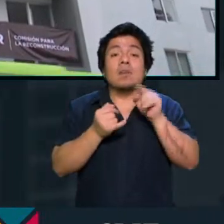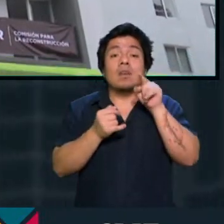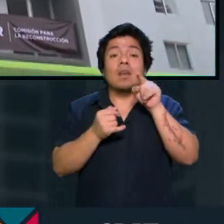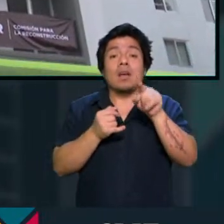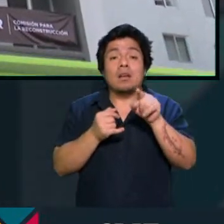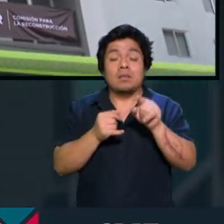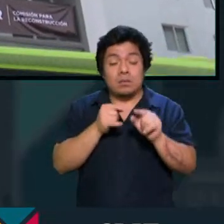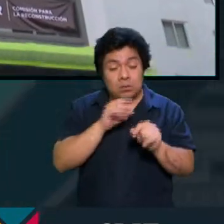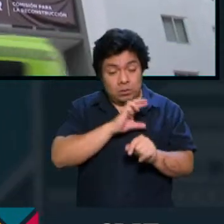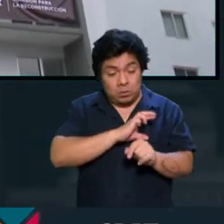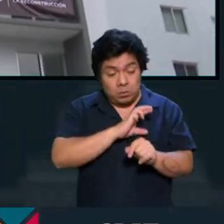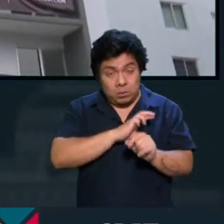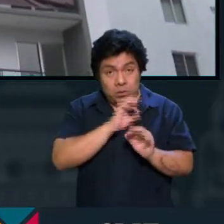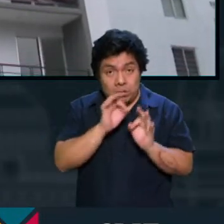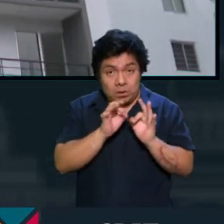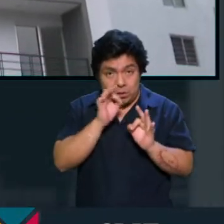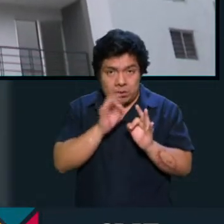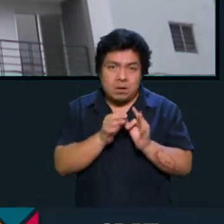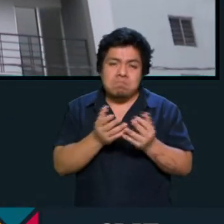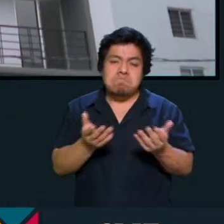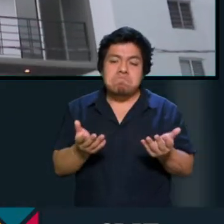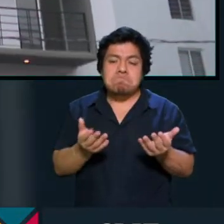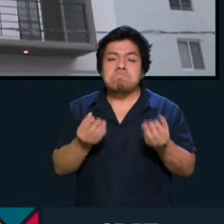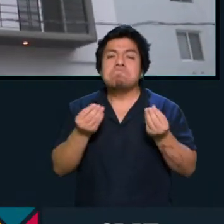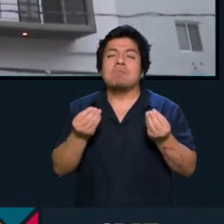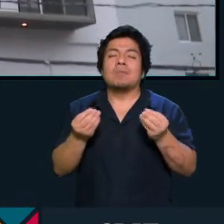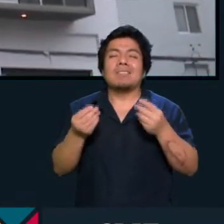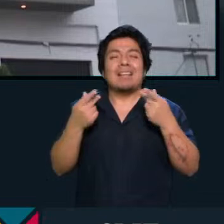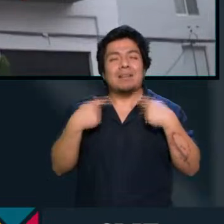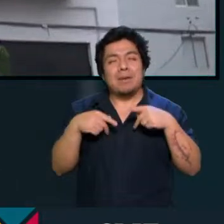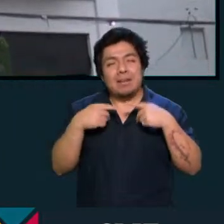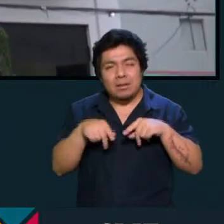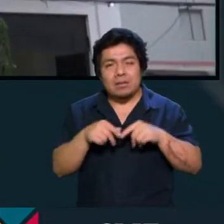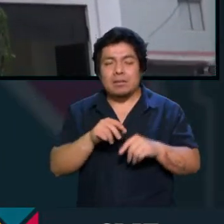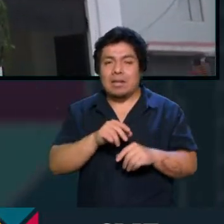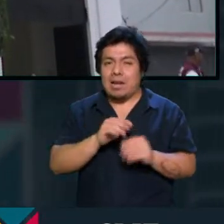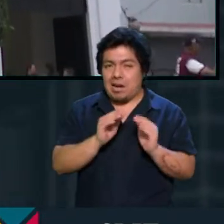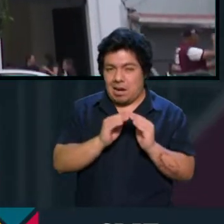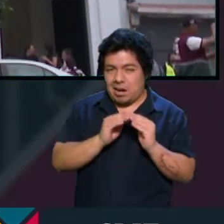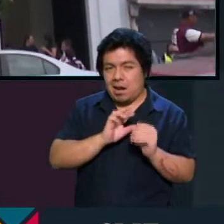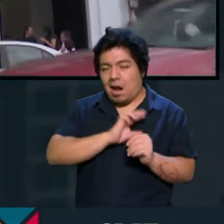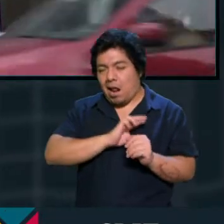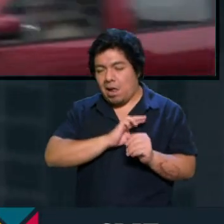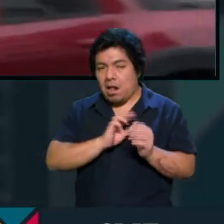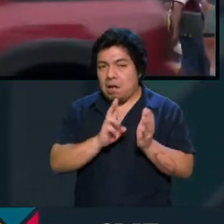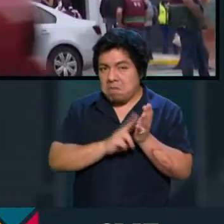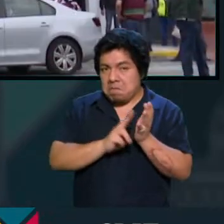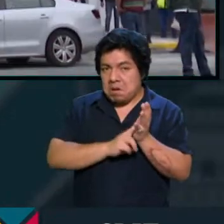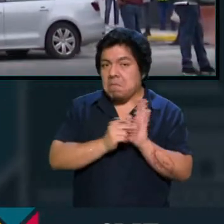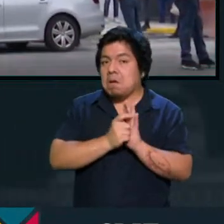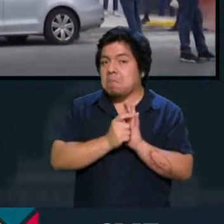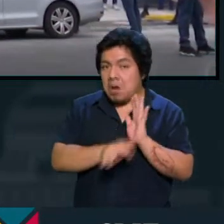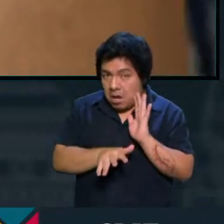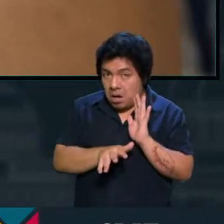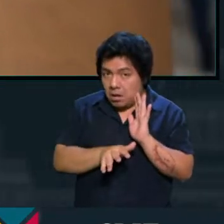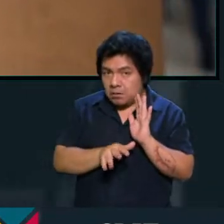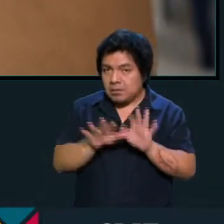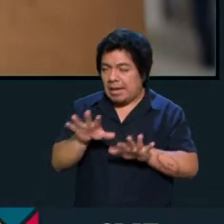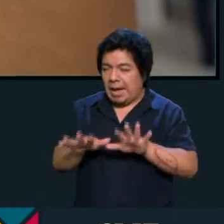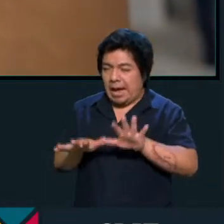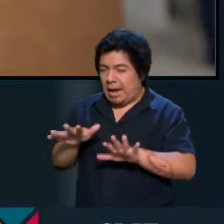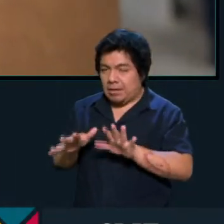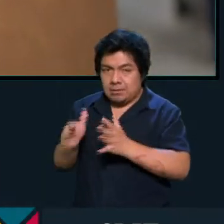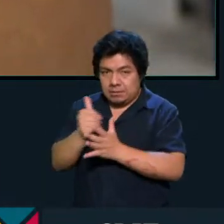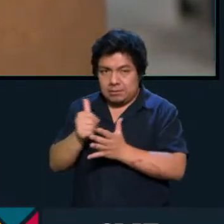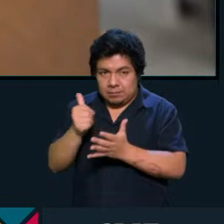cumplir con tus rentas, porque como va a haber muchas personas que van a desear rentar a bajo costo, porque también ha sucedido que en las grandes ciudades,